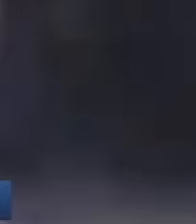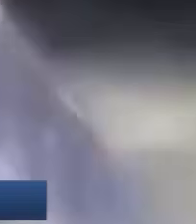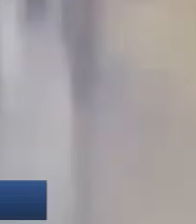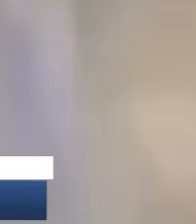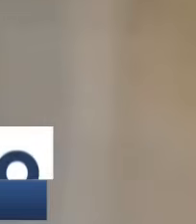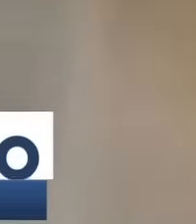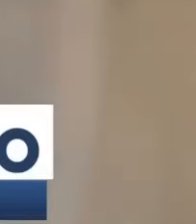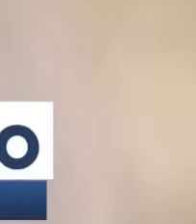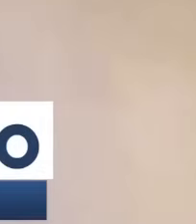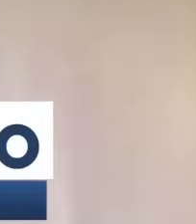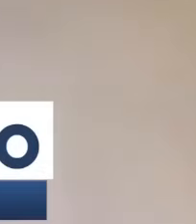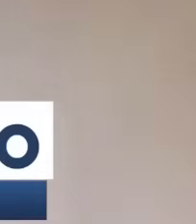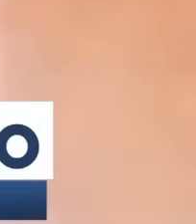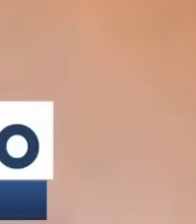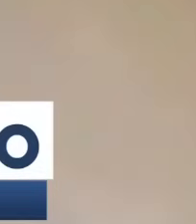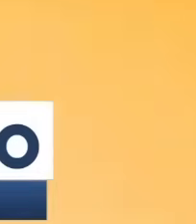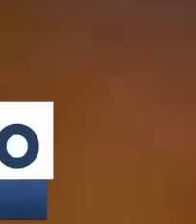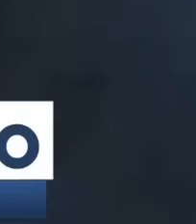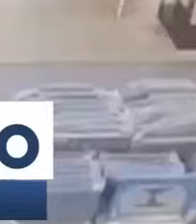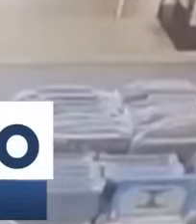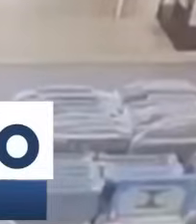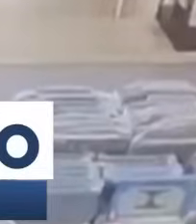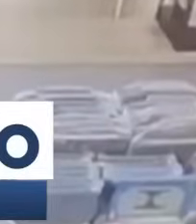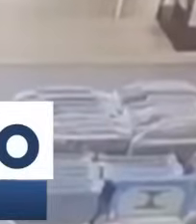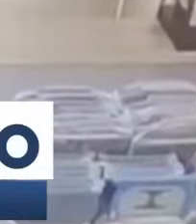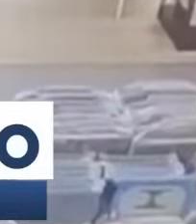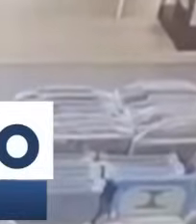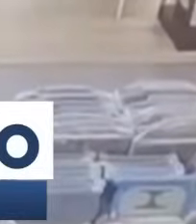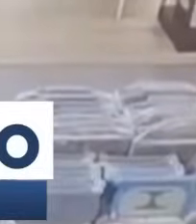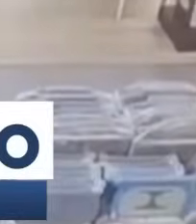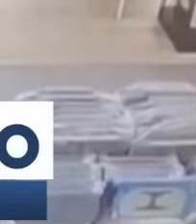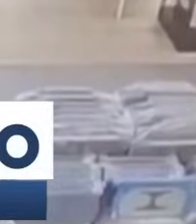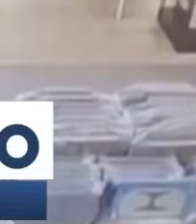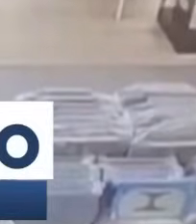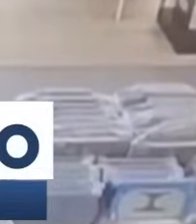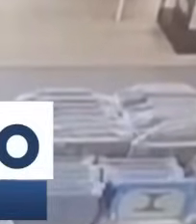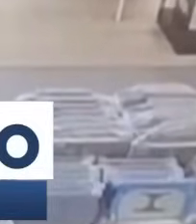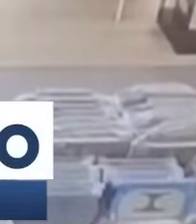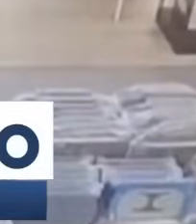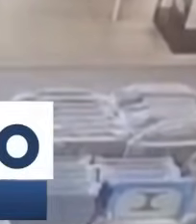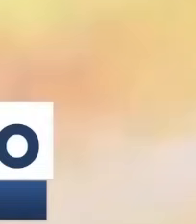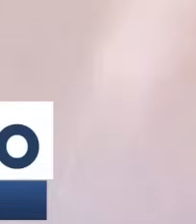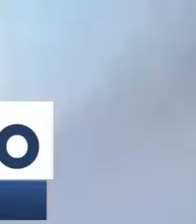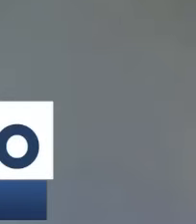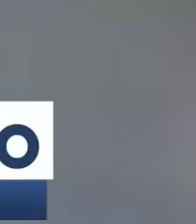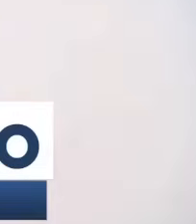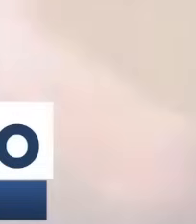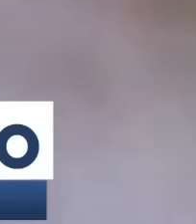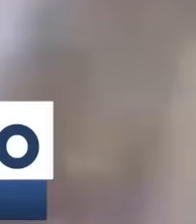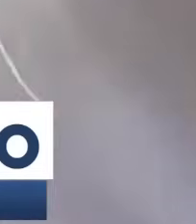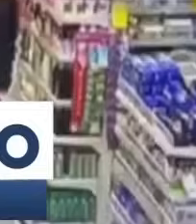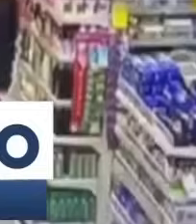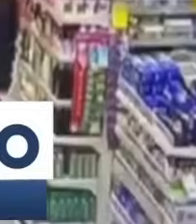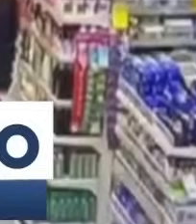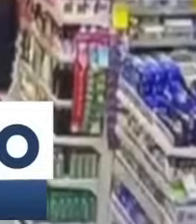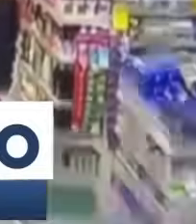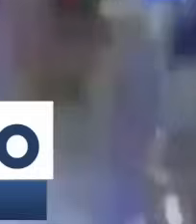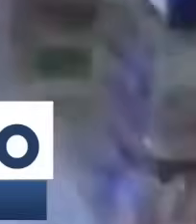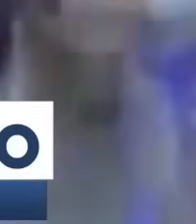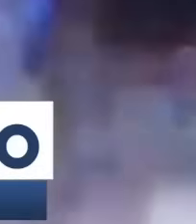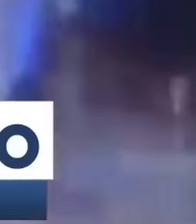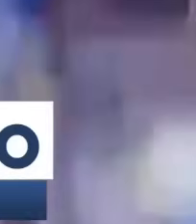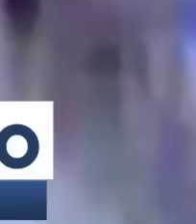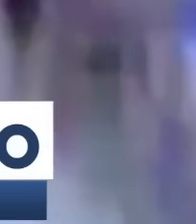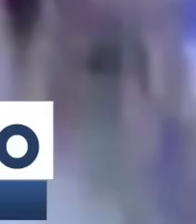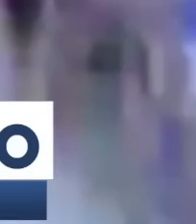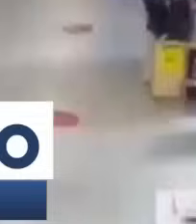internacional, impactantes imágenes de un nuevo ataque ruso contra un supermercado lleno de personas en Ucrania.